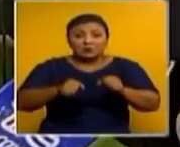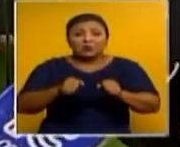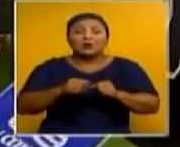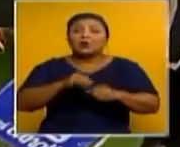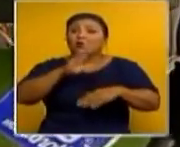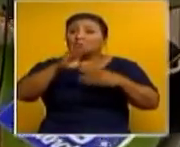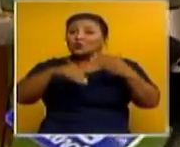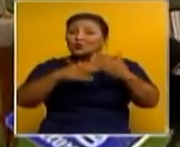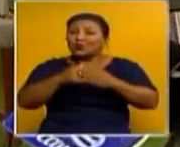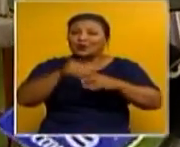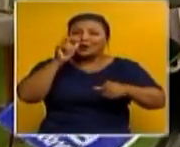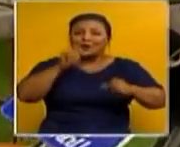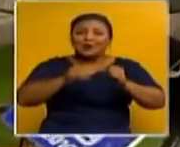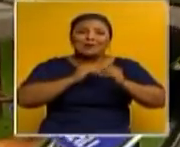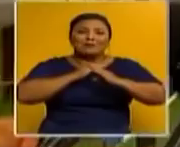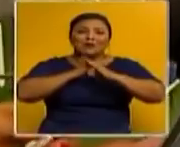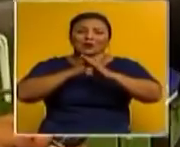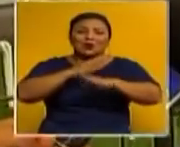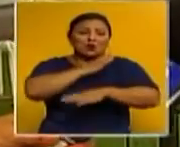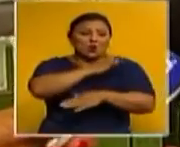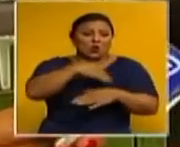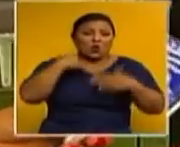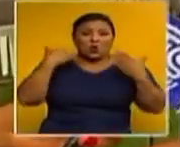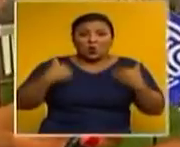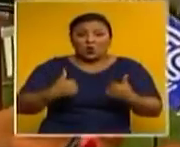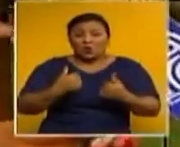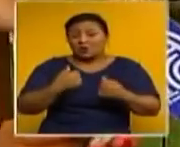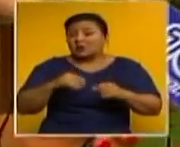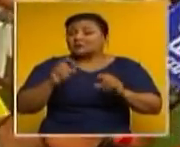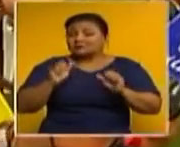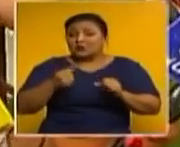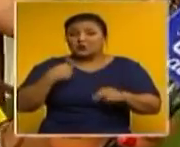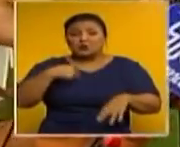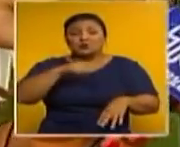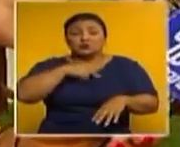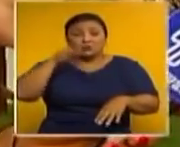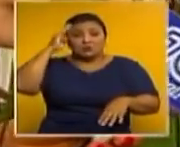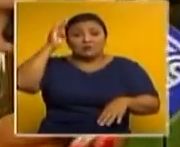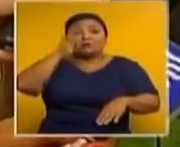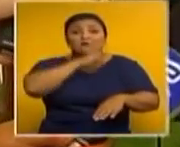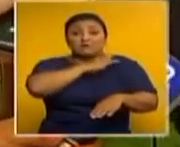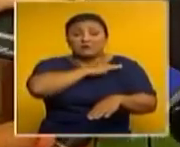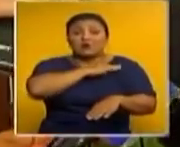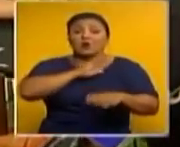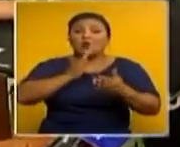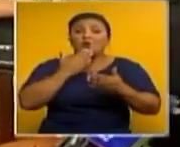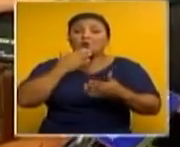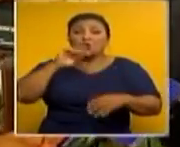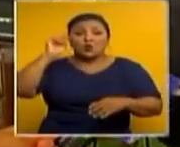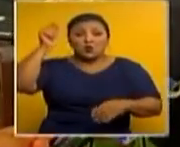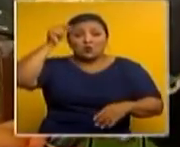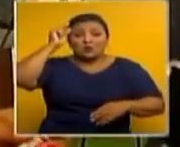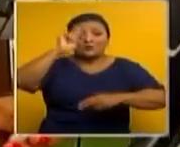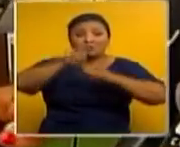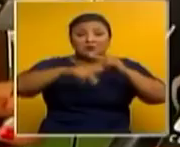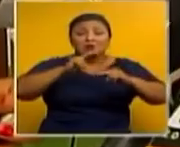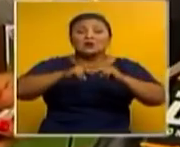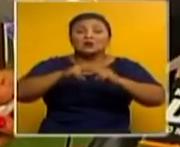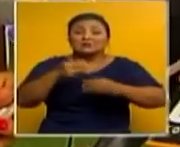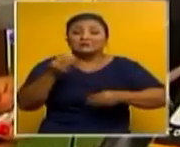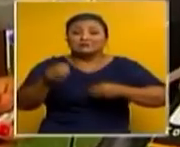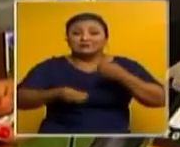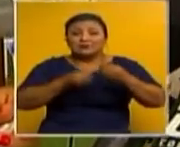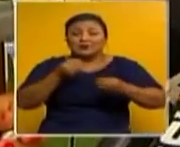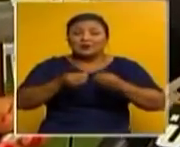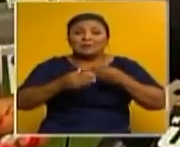la ciudadanía protegiendo sus intereses. Eso es lo que nosotros como Fuerzas Armadas, como Gobierno Nacional, estamos tratando de